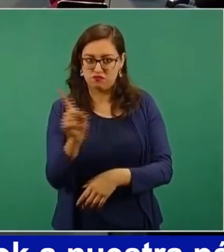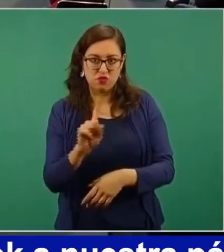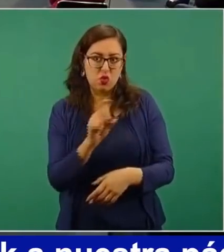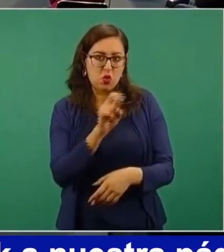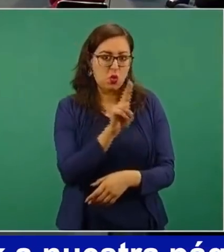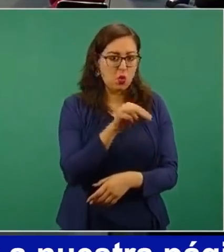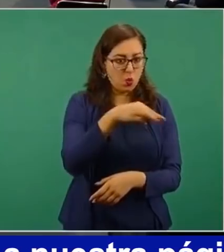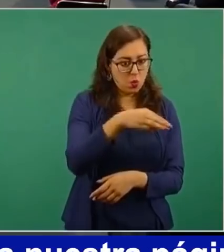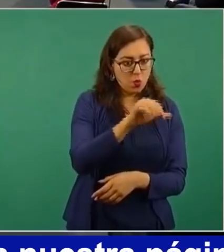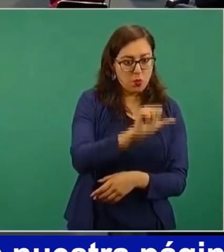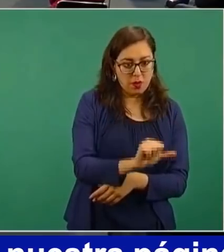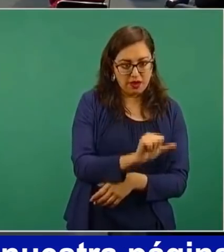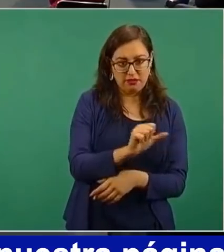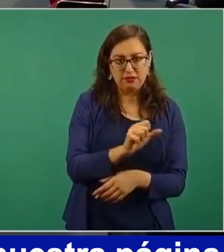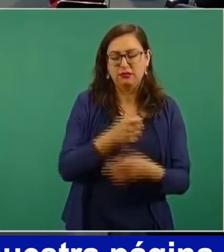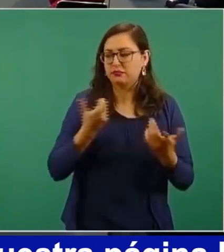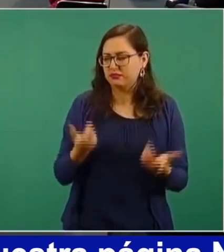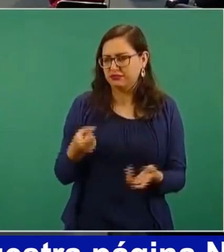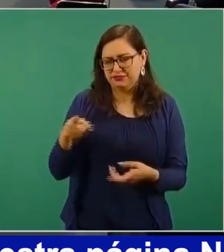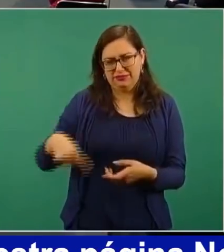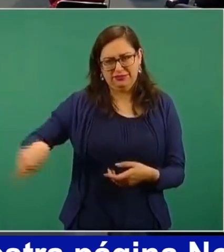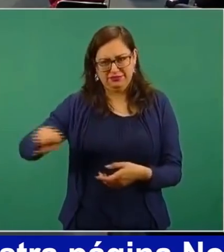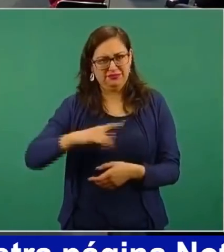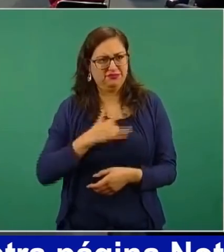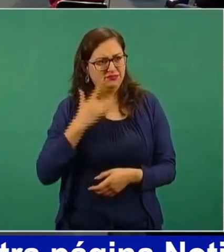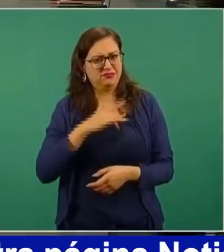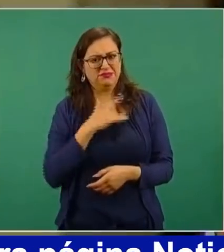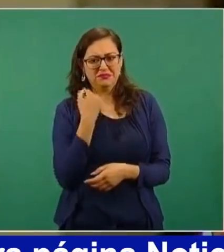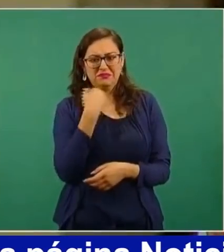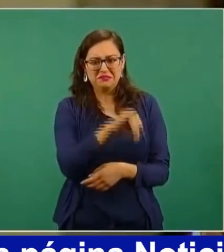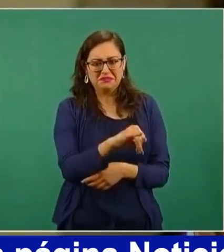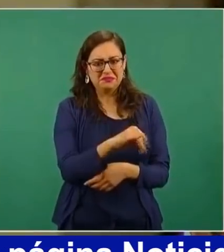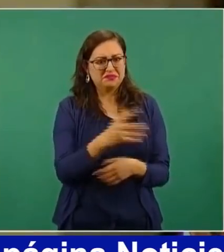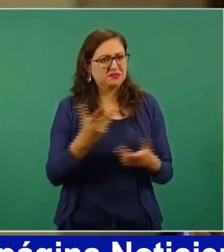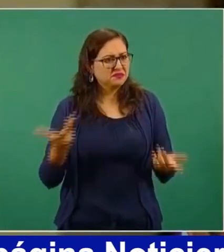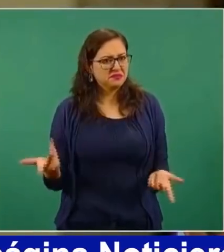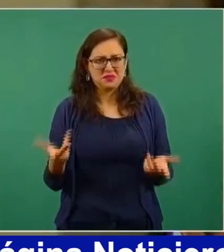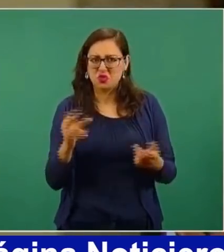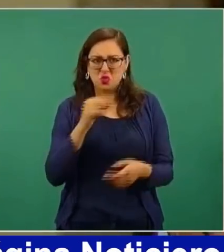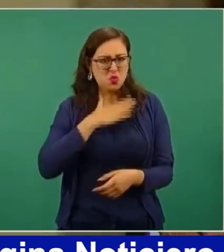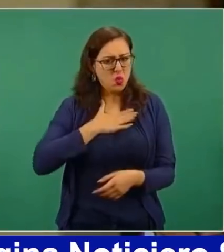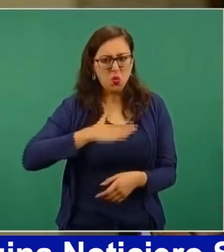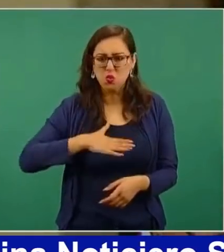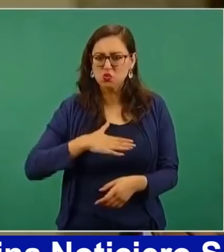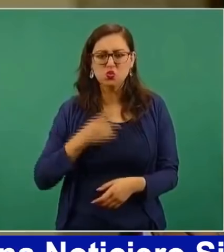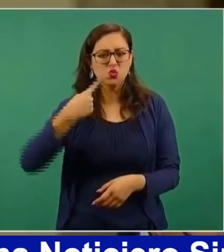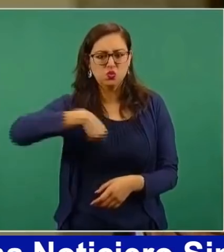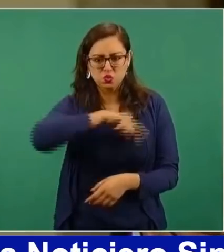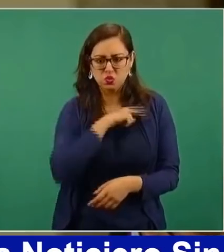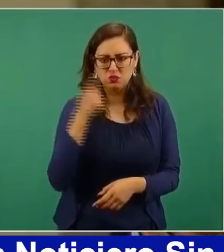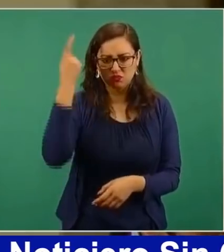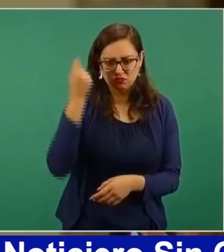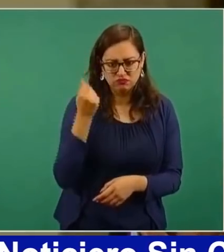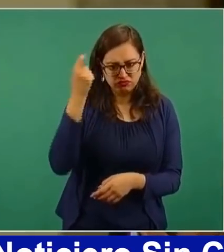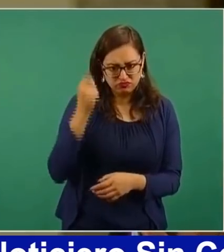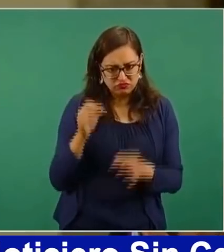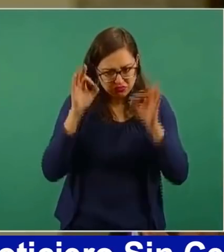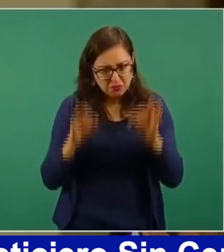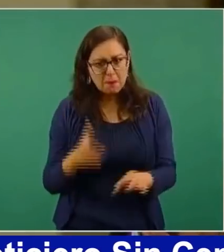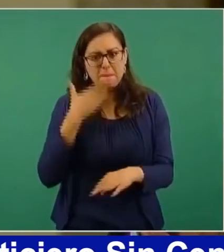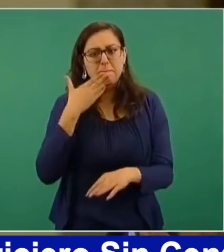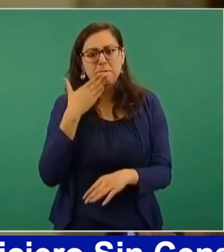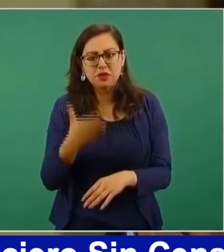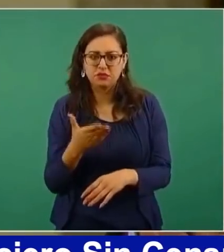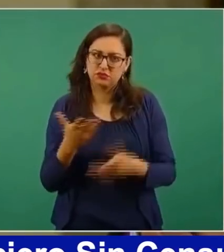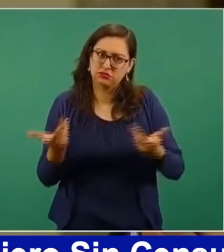estuvieron cotizando. Ellos exigen pensiones dignas y pues esto definitivamente consideran